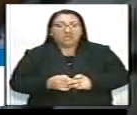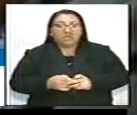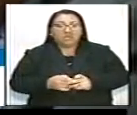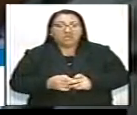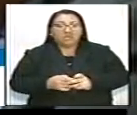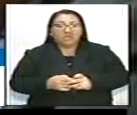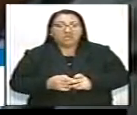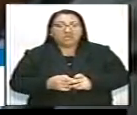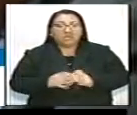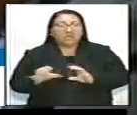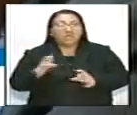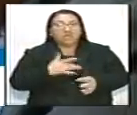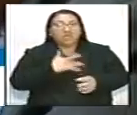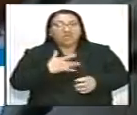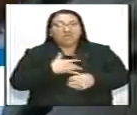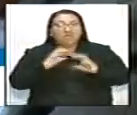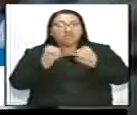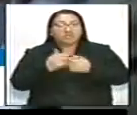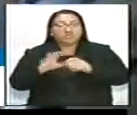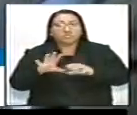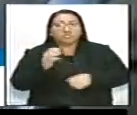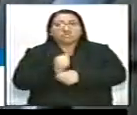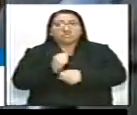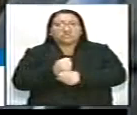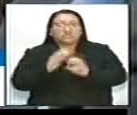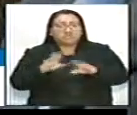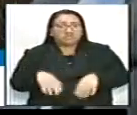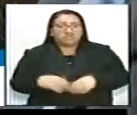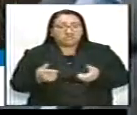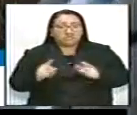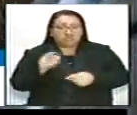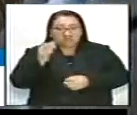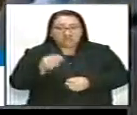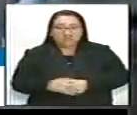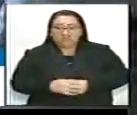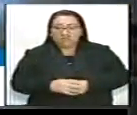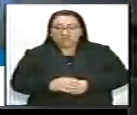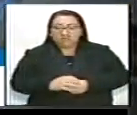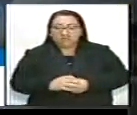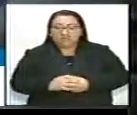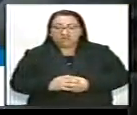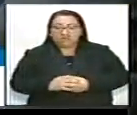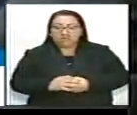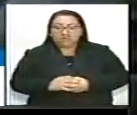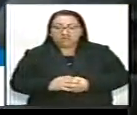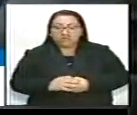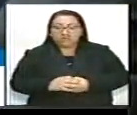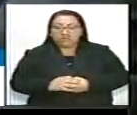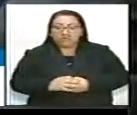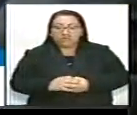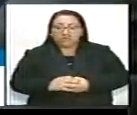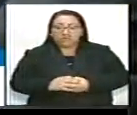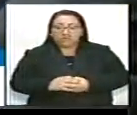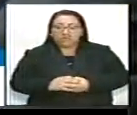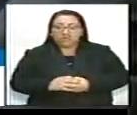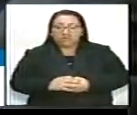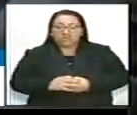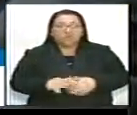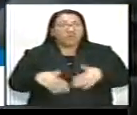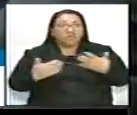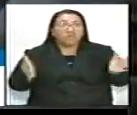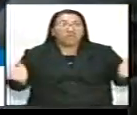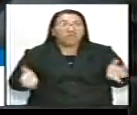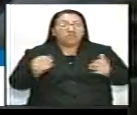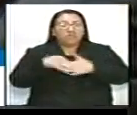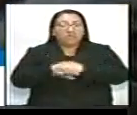de que el Congreso no hace su tarea, cuando en realidad se generan altas expectativas que no pueden ser impulsadas